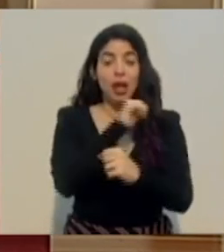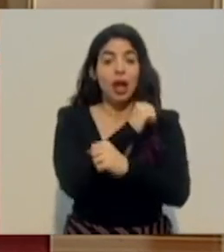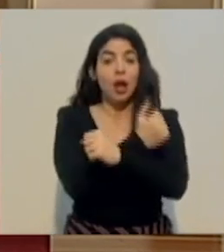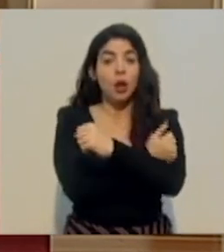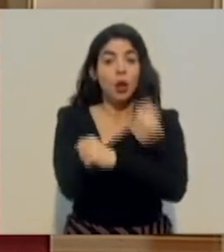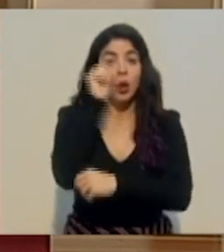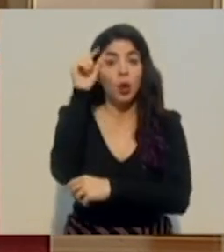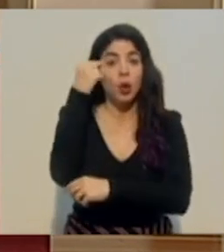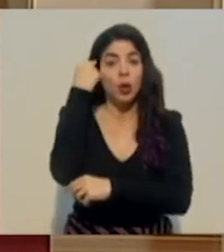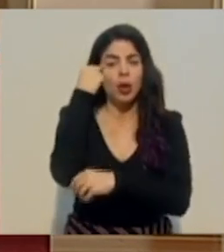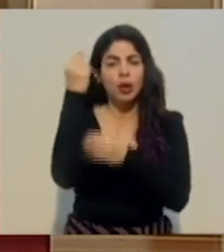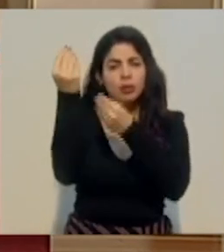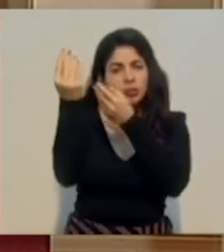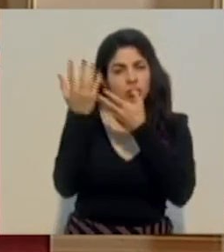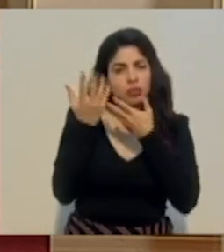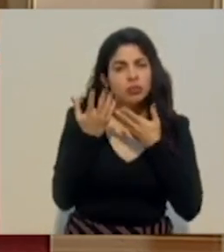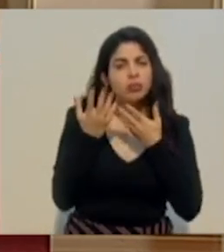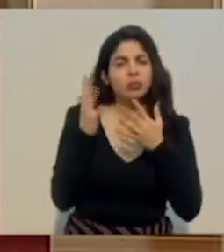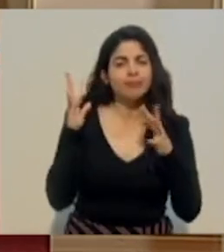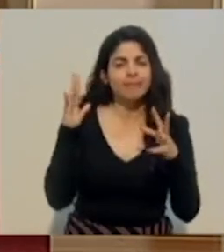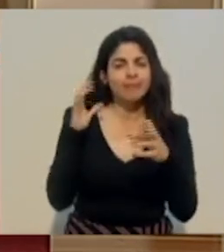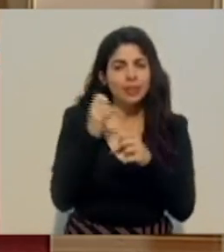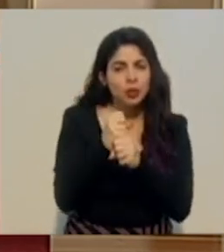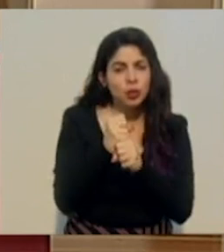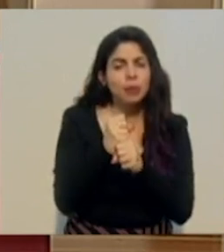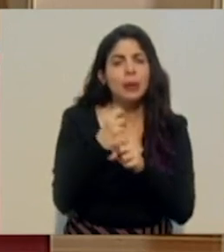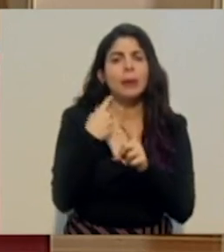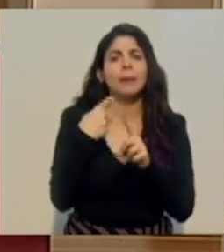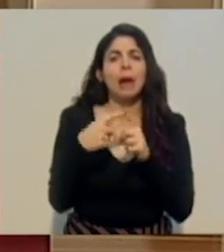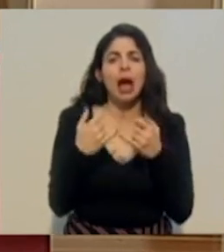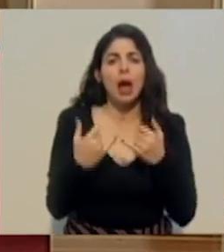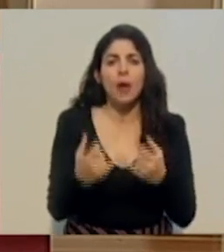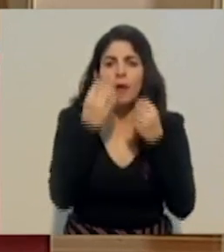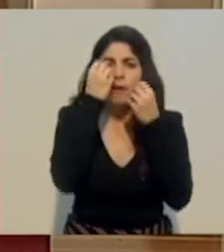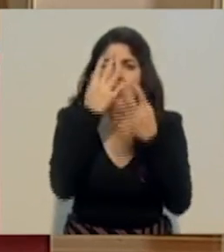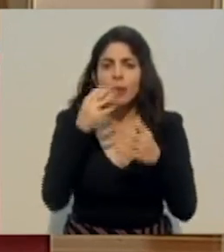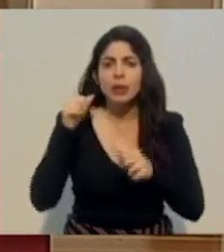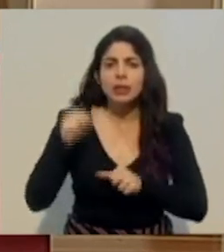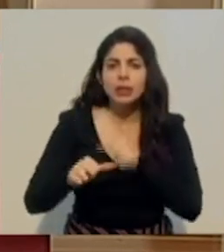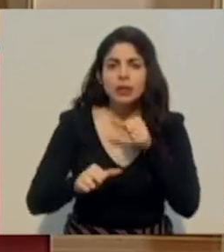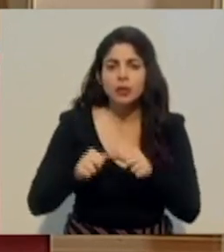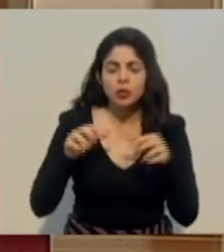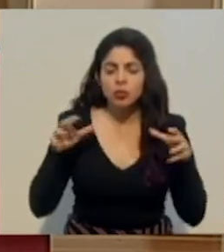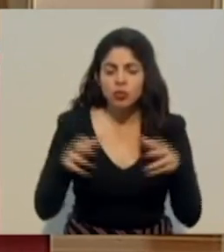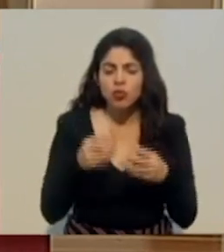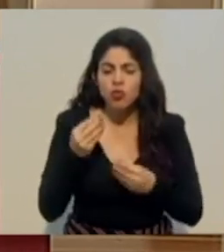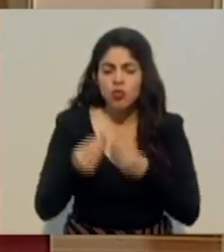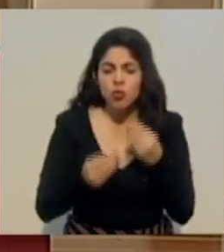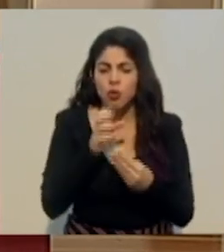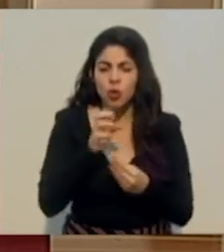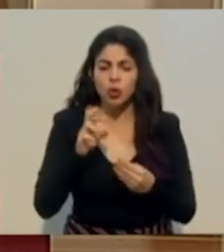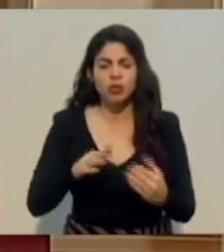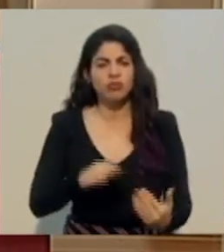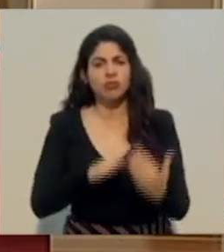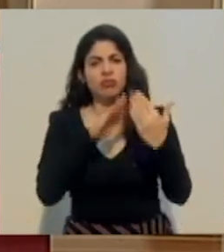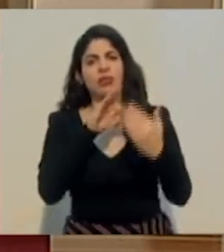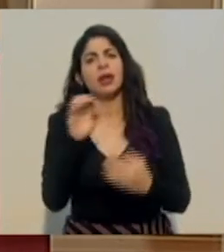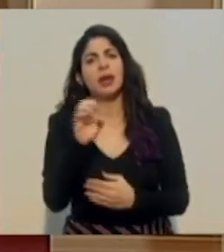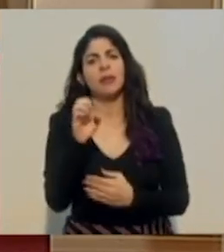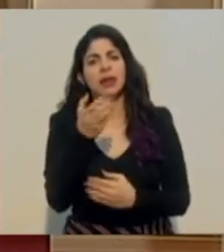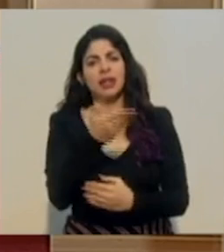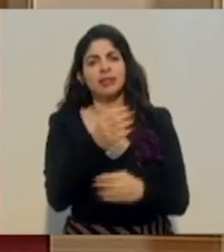gobierno nos darán el balance y la actualización de la situación y esfuerzos conjuntos de cómo Costa Rica enfrenta la emergencia por el COVID-19.